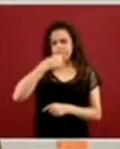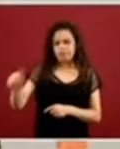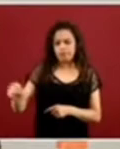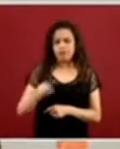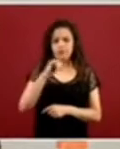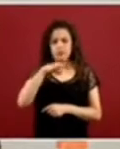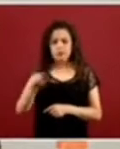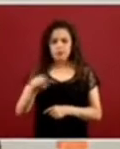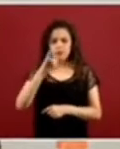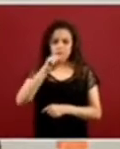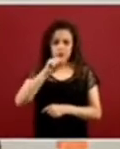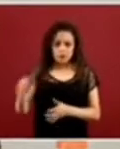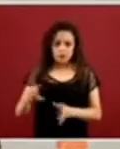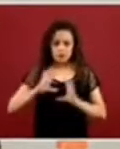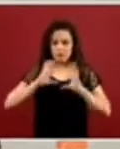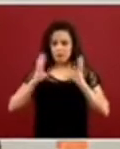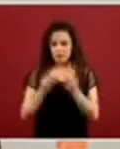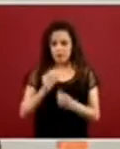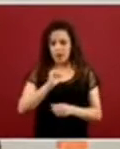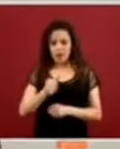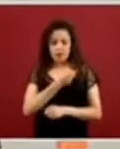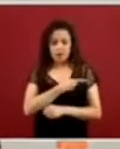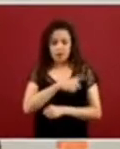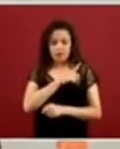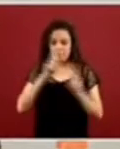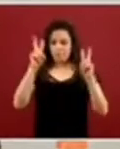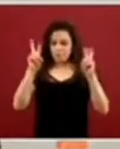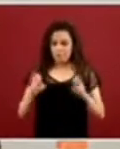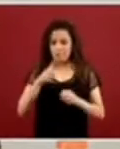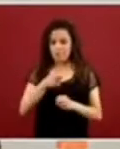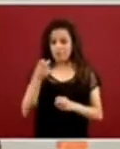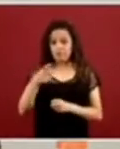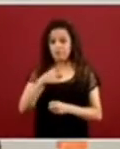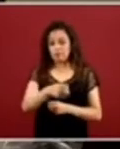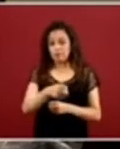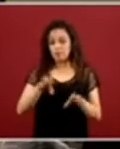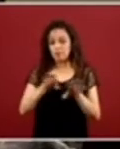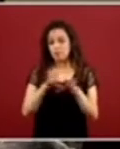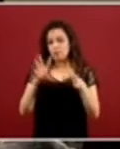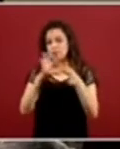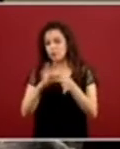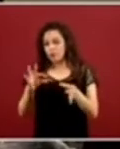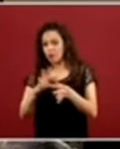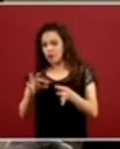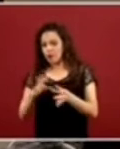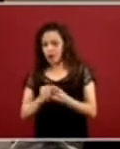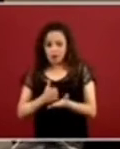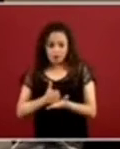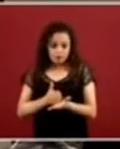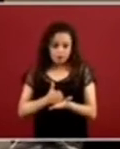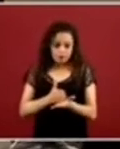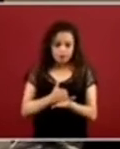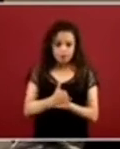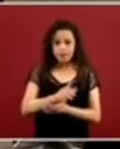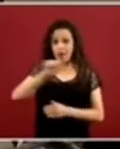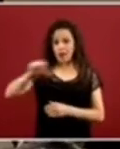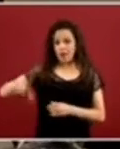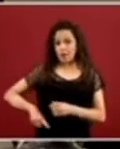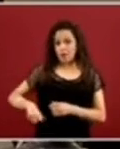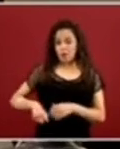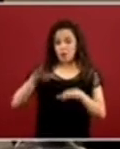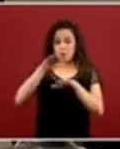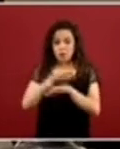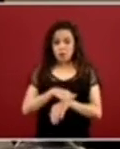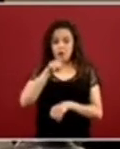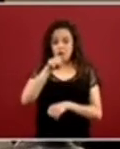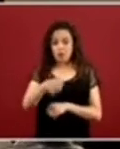de especialistas que ha estado guiando a todo el gobierno federal en esta epidemia. Asimismo, como